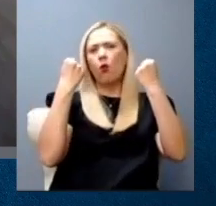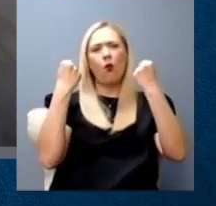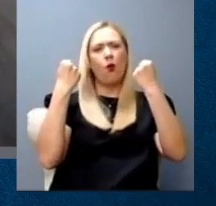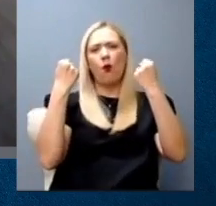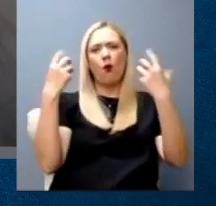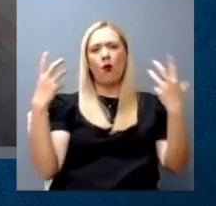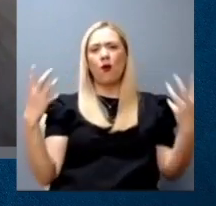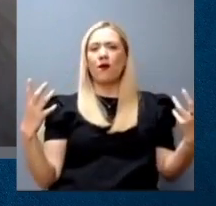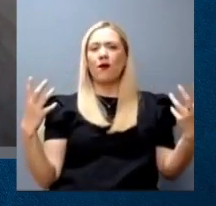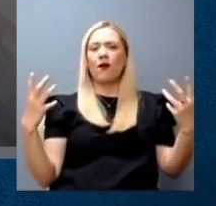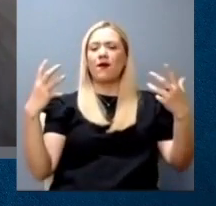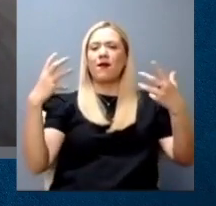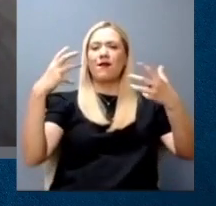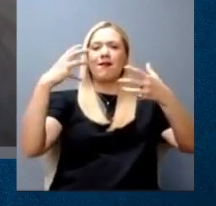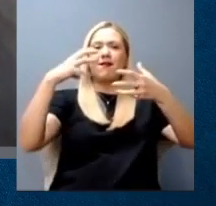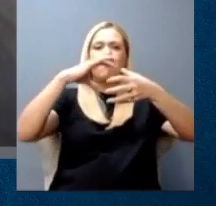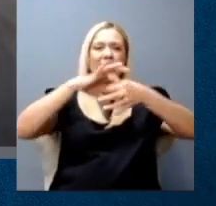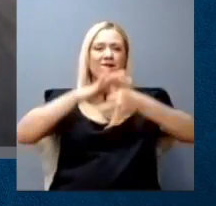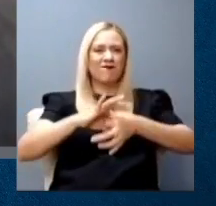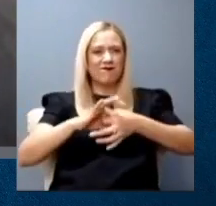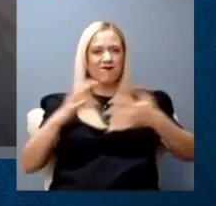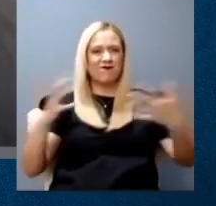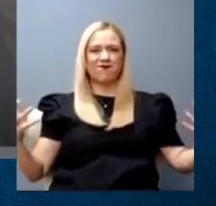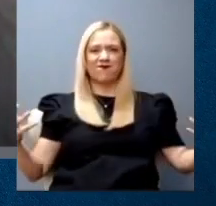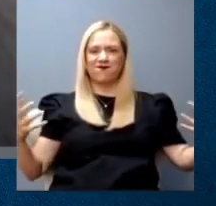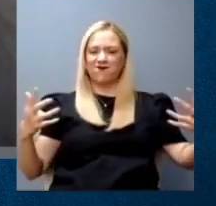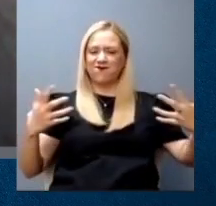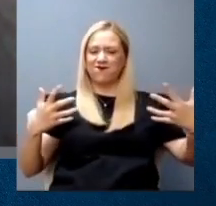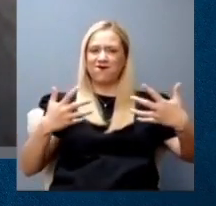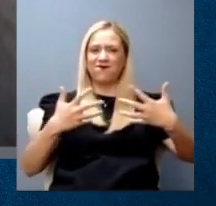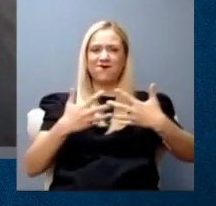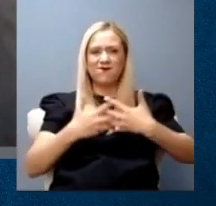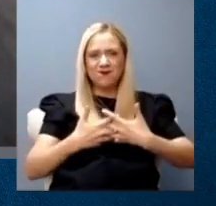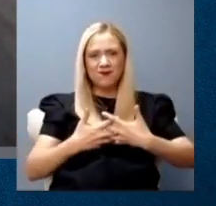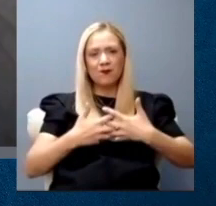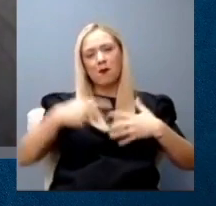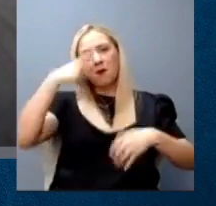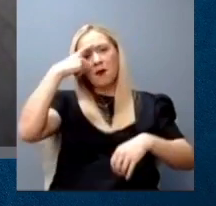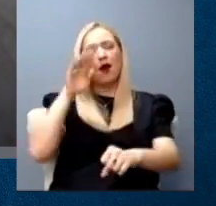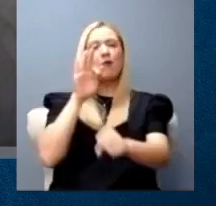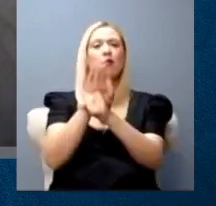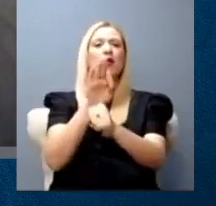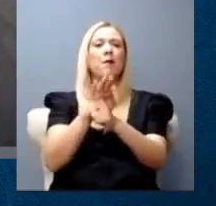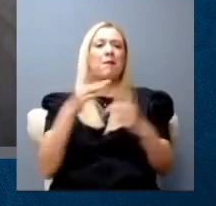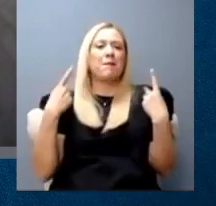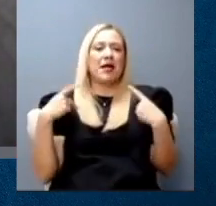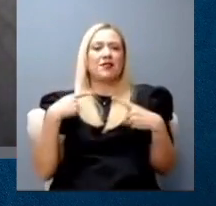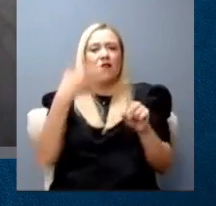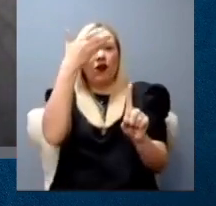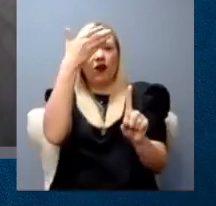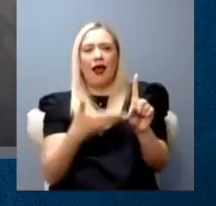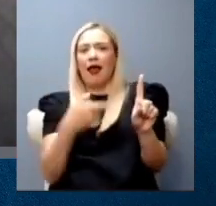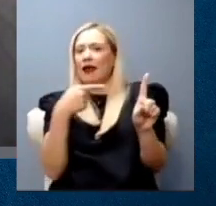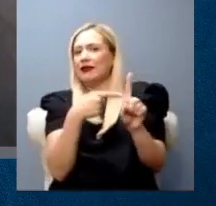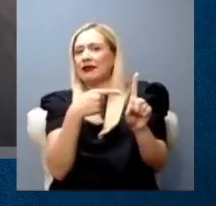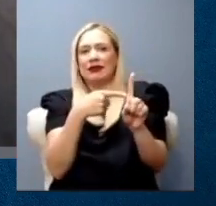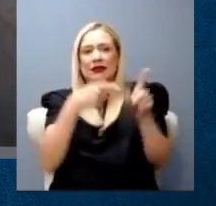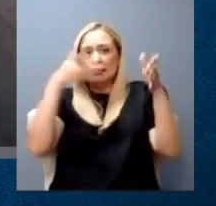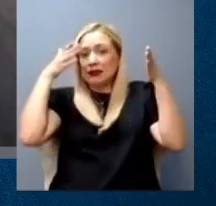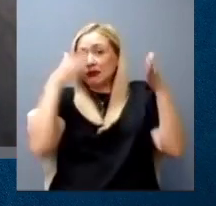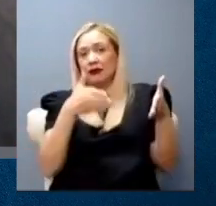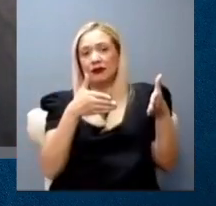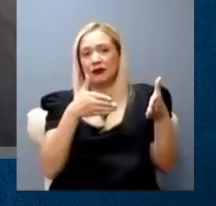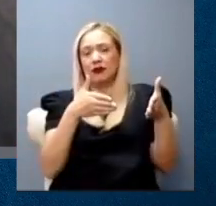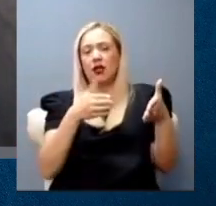complementarios que su interés principal es proteger a la persona. De esta manera, la jurisprudencia pues